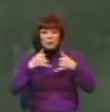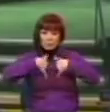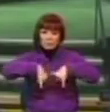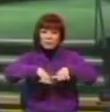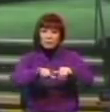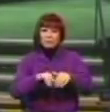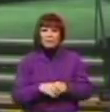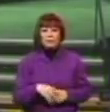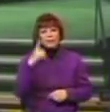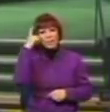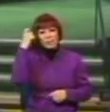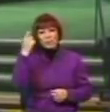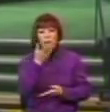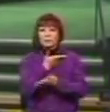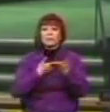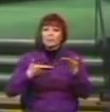compartidos.